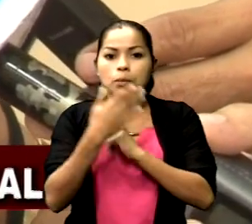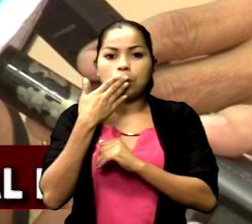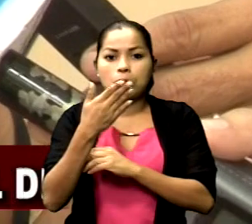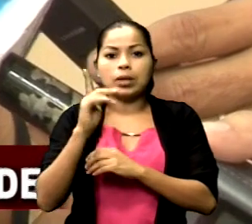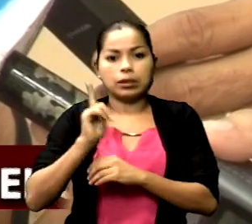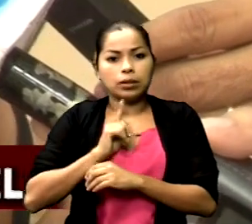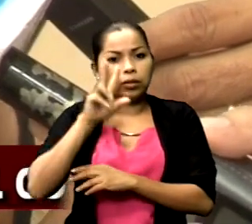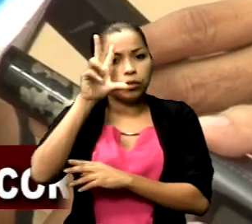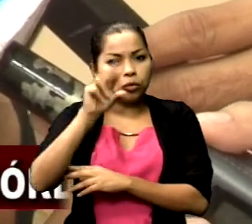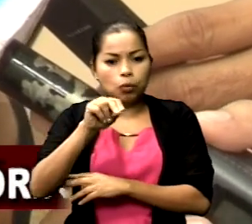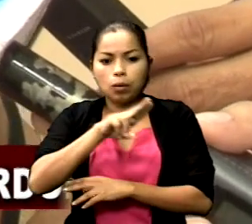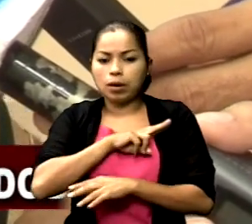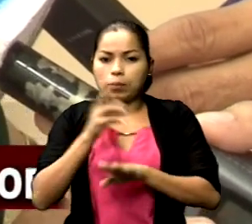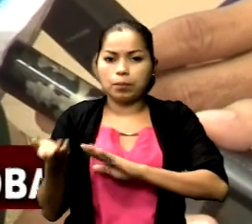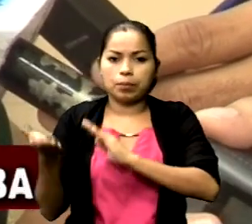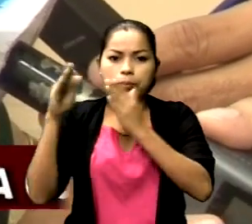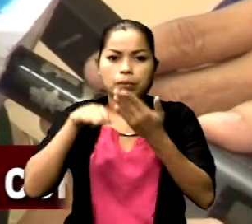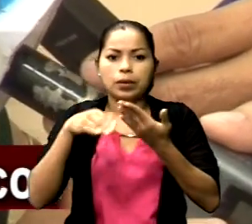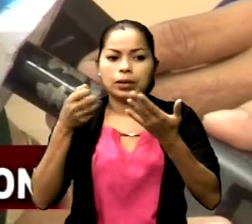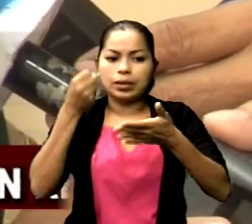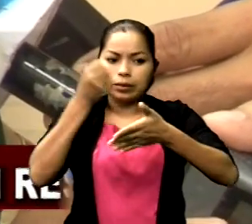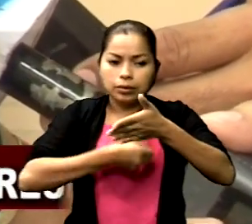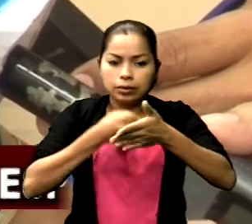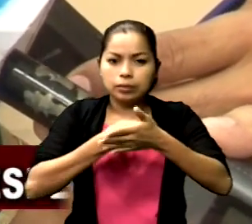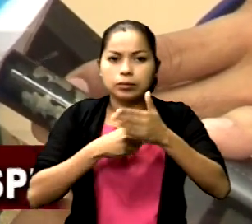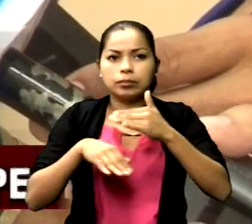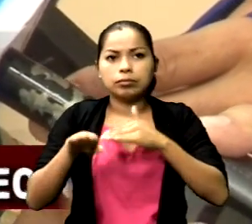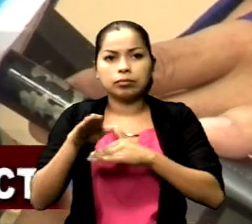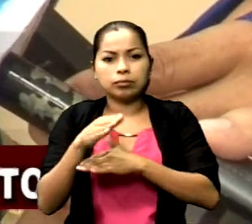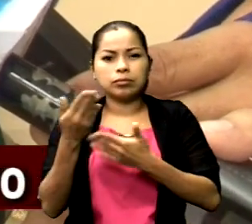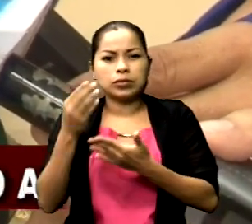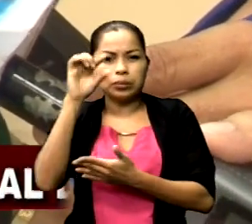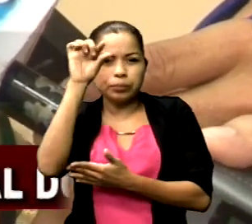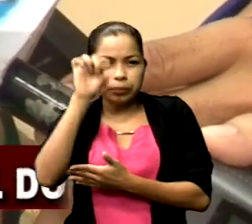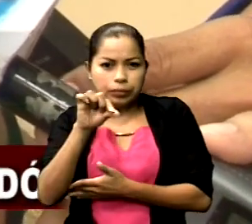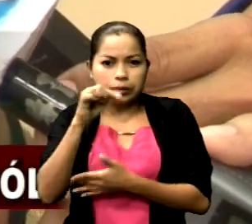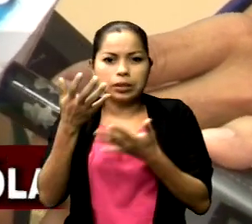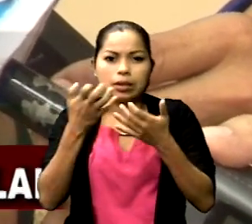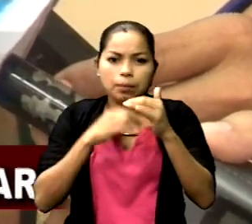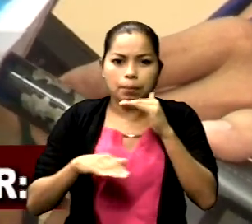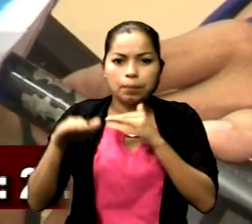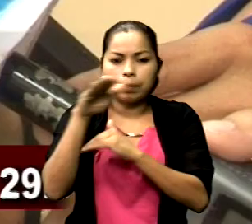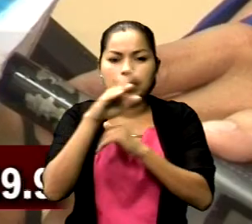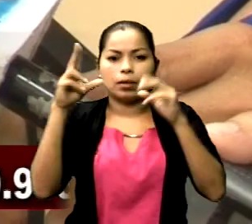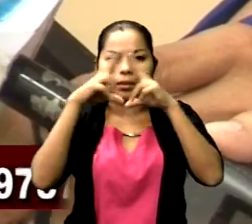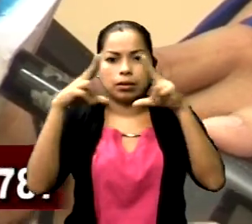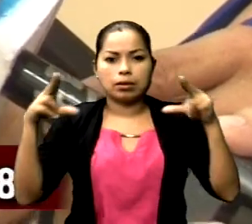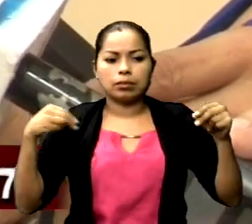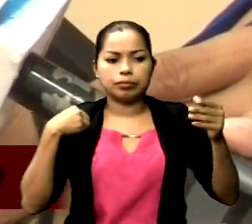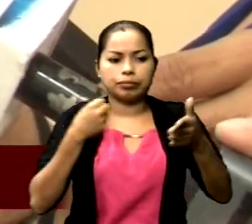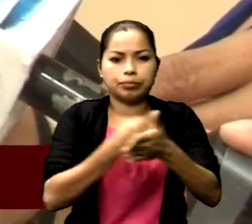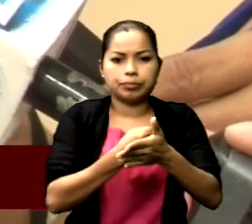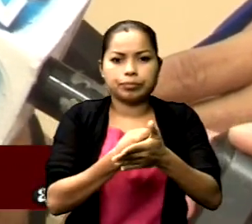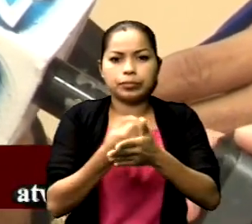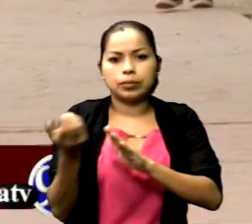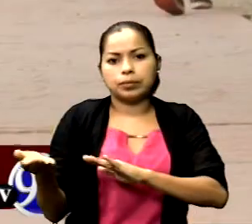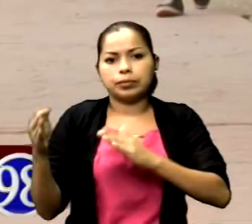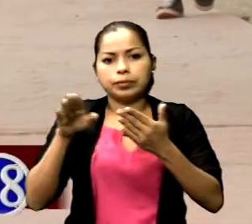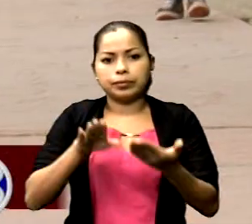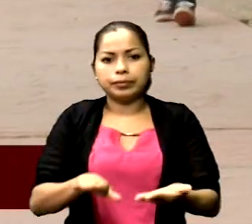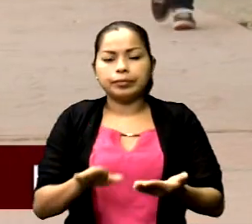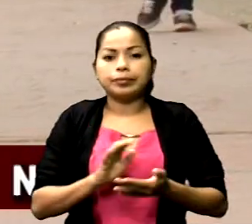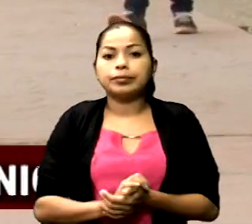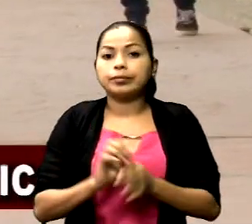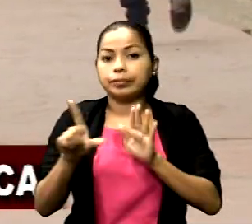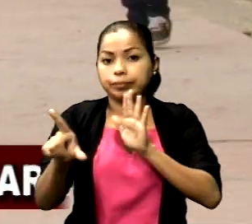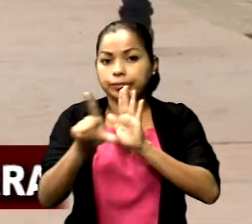que no deberíamos de tener muertes por accidentes o al menos bajar más todavía el índice de accidentes y de muertos por accidente.